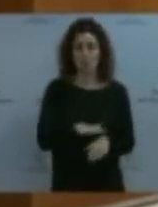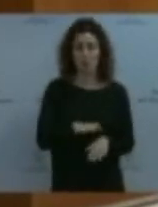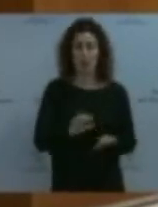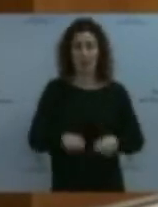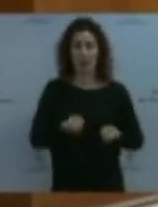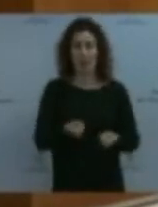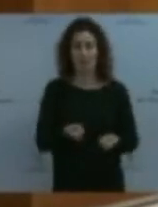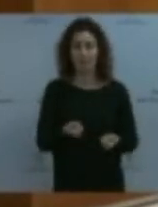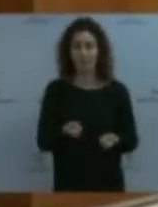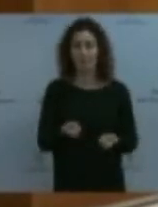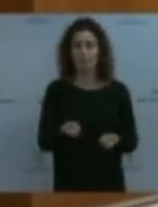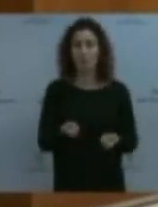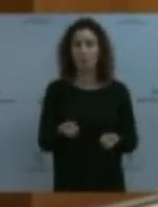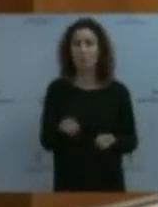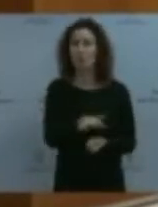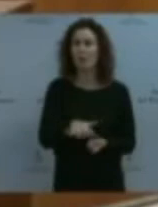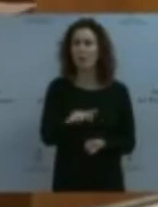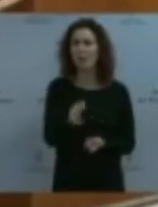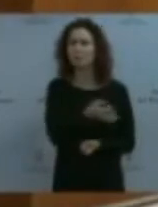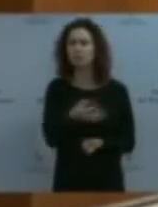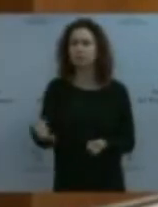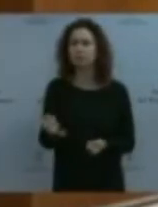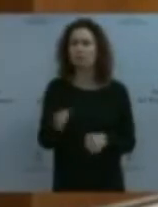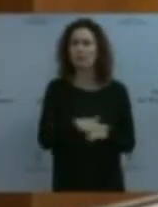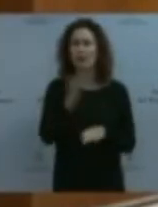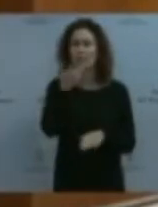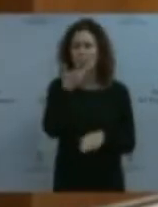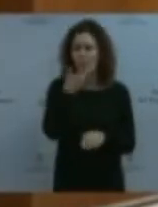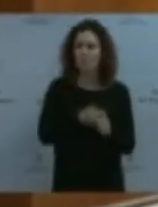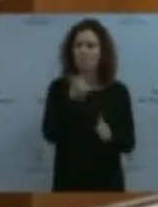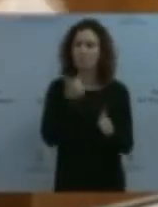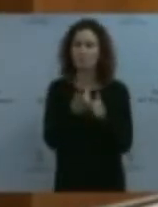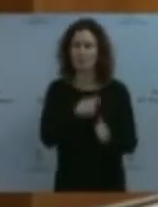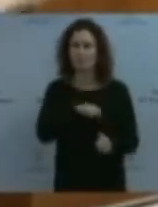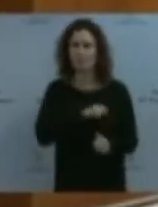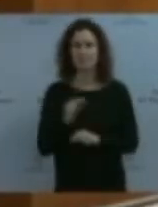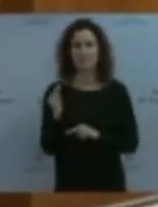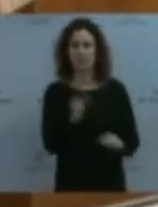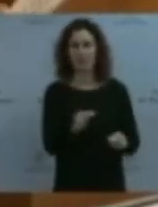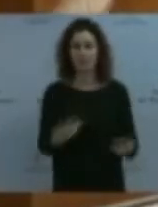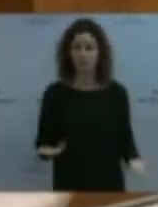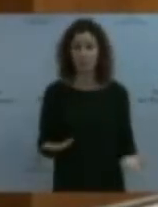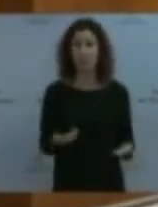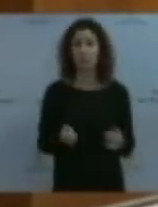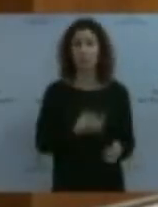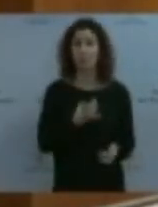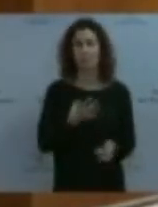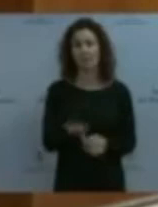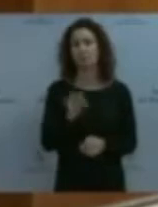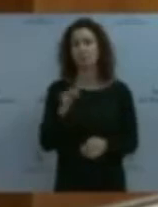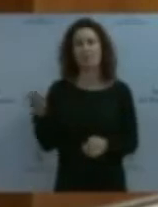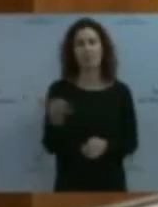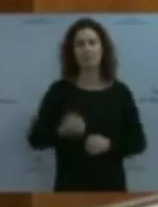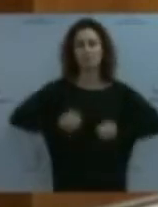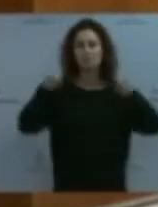de la industria del conocimiento y de referencia estatal. Señora consellera, Perlora necesita alternativas, decisión y voluntad política para garantizar el su